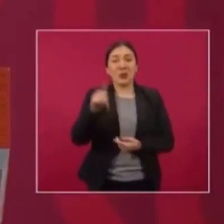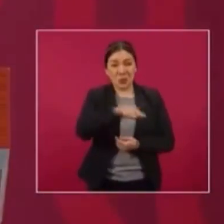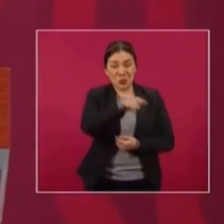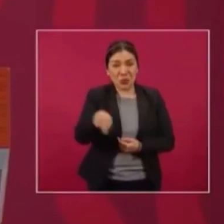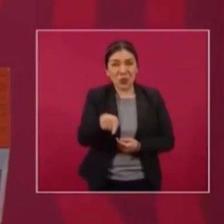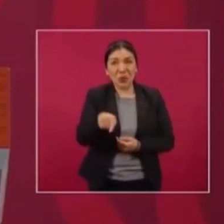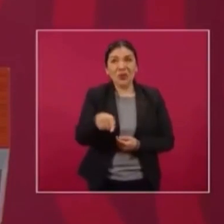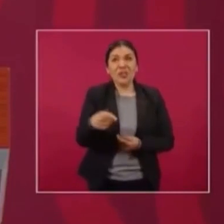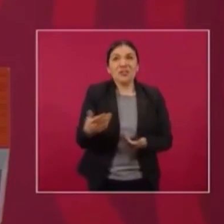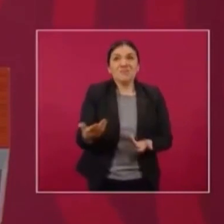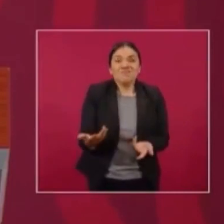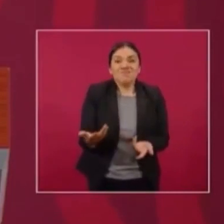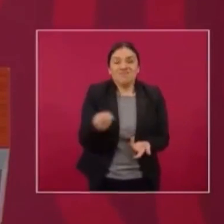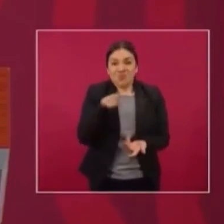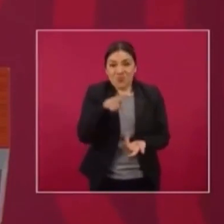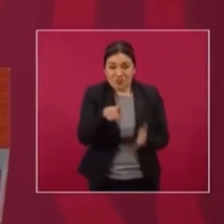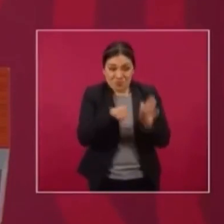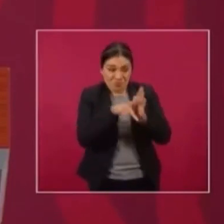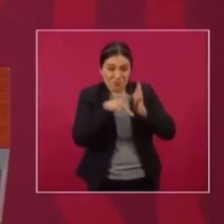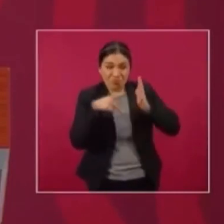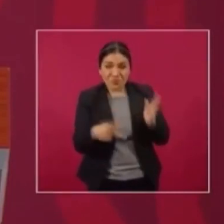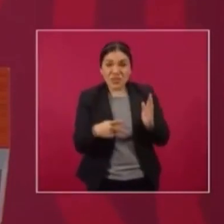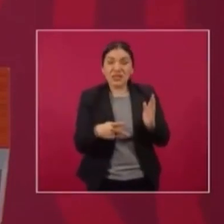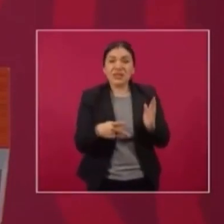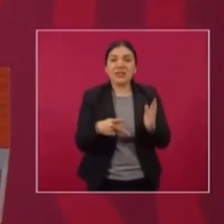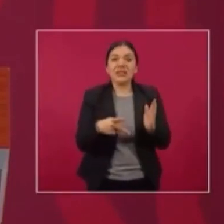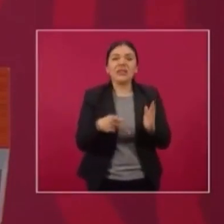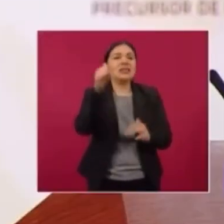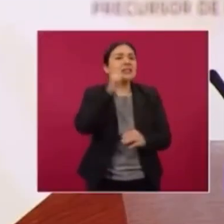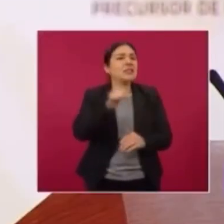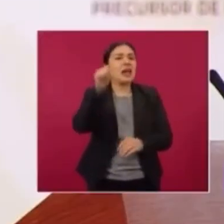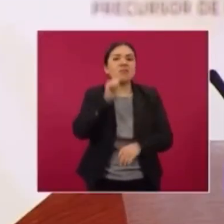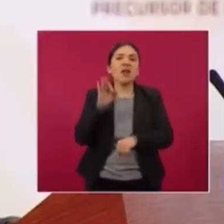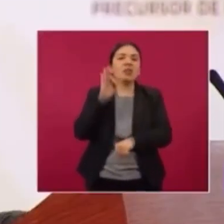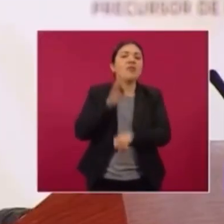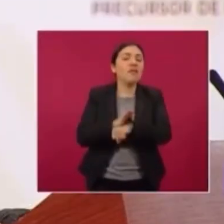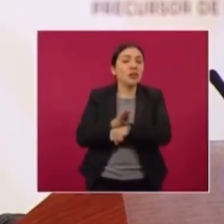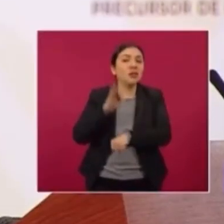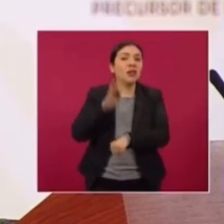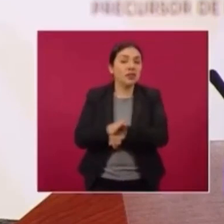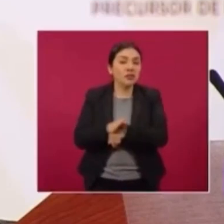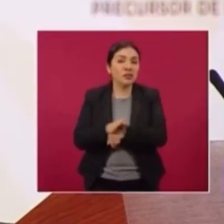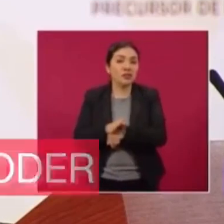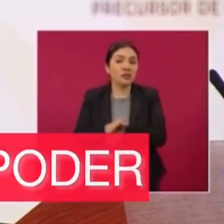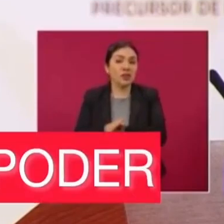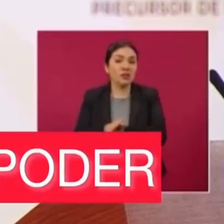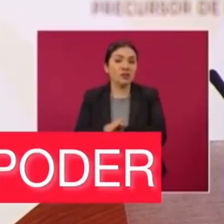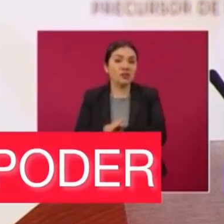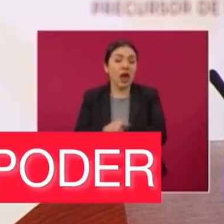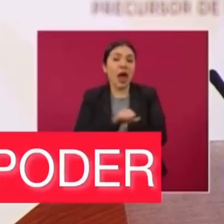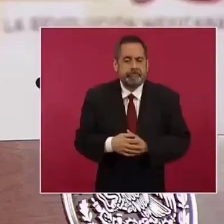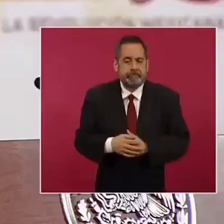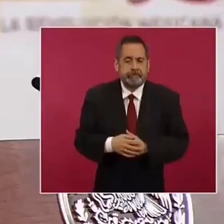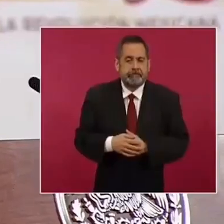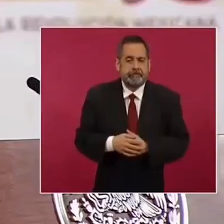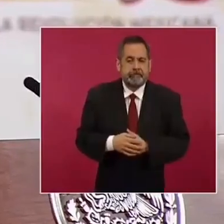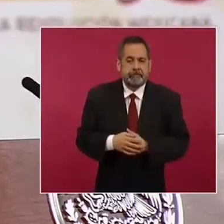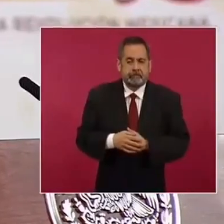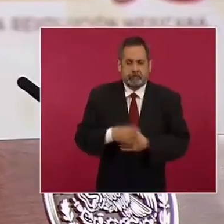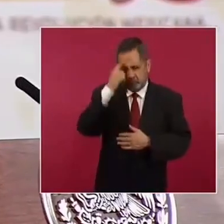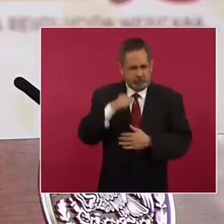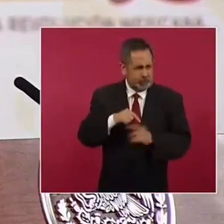Cuarta Transformación y aseguró que su gobierno no los tocará ni con el pétalo de una rosa.